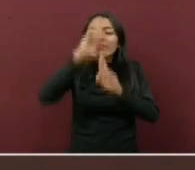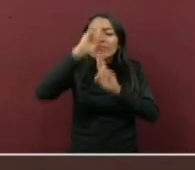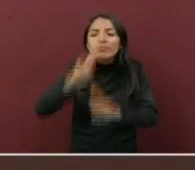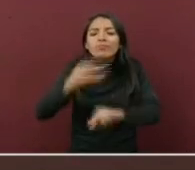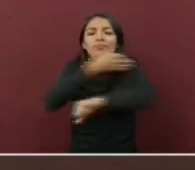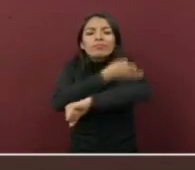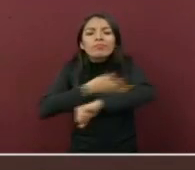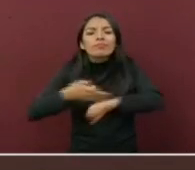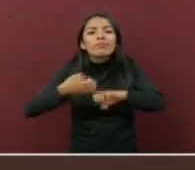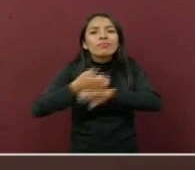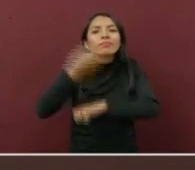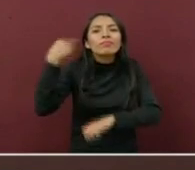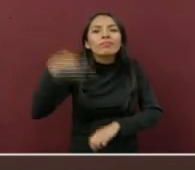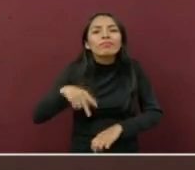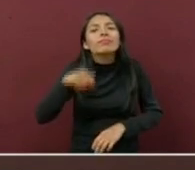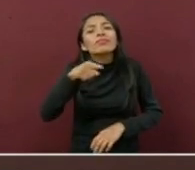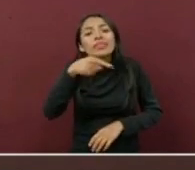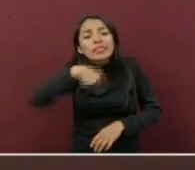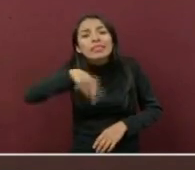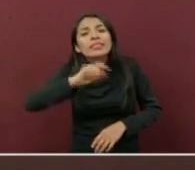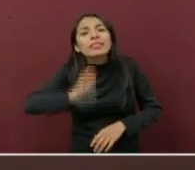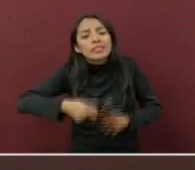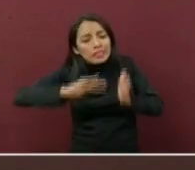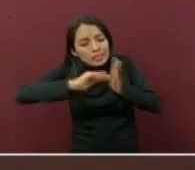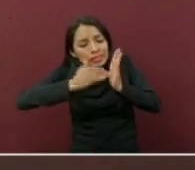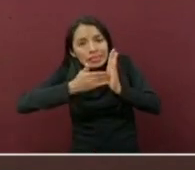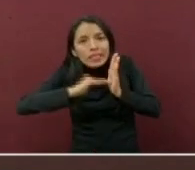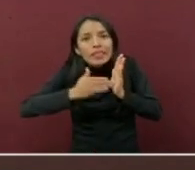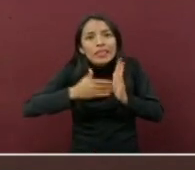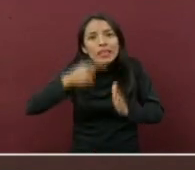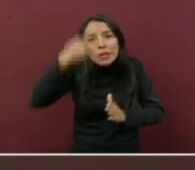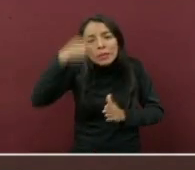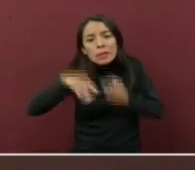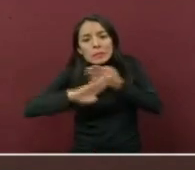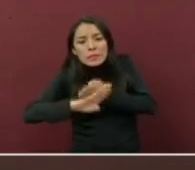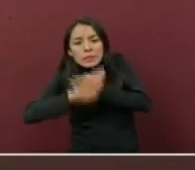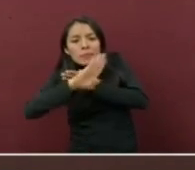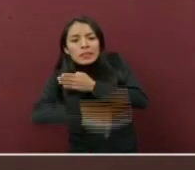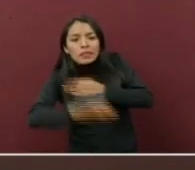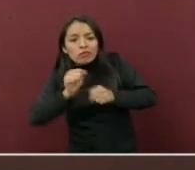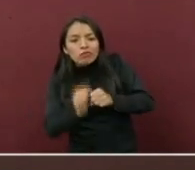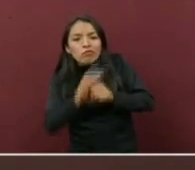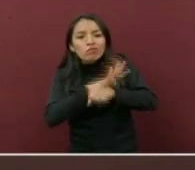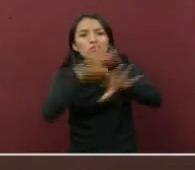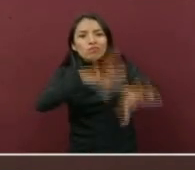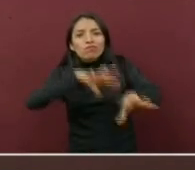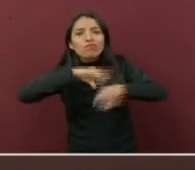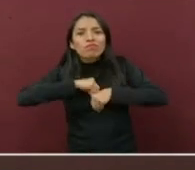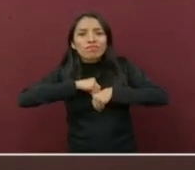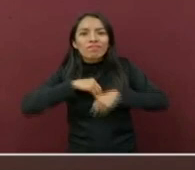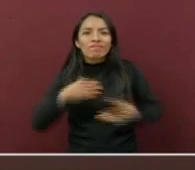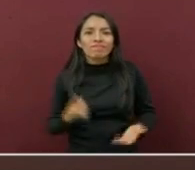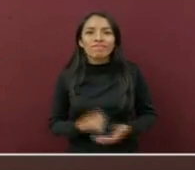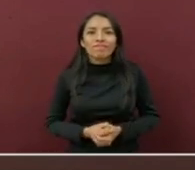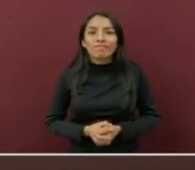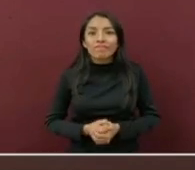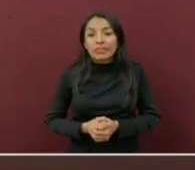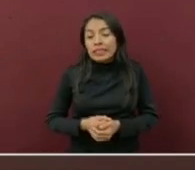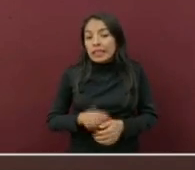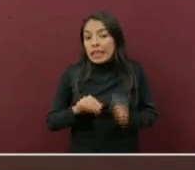toda una estrategia para combatir el índice de contagios en nuestro estado enfermos y